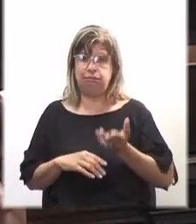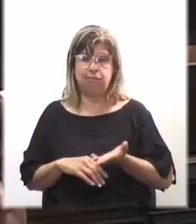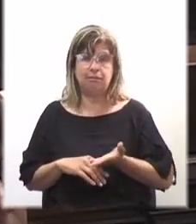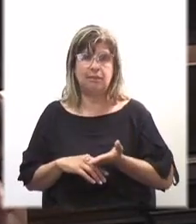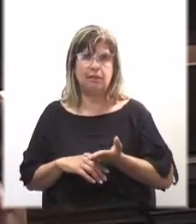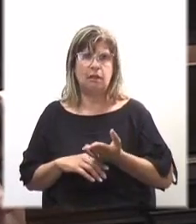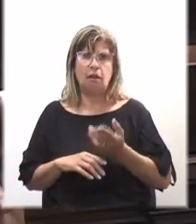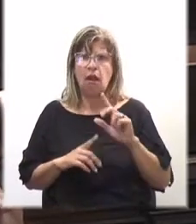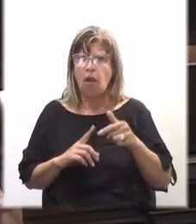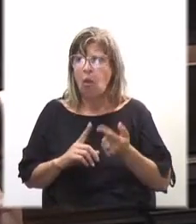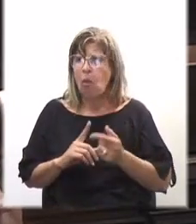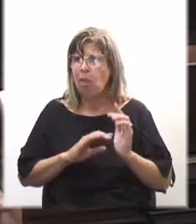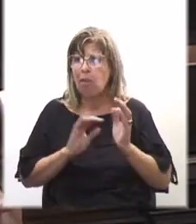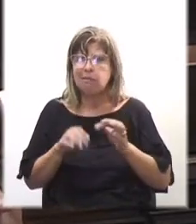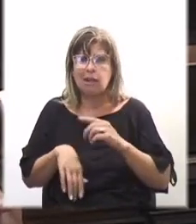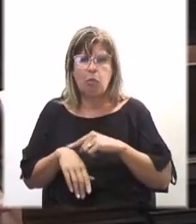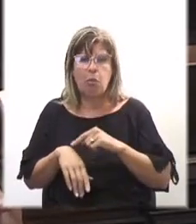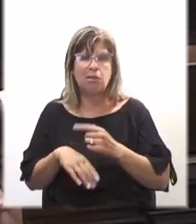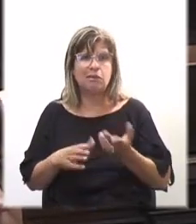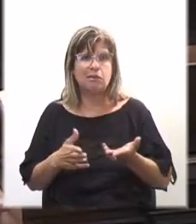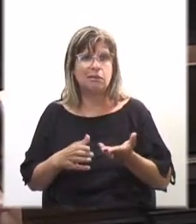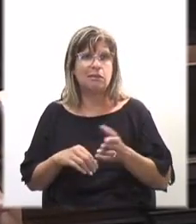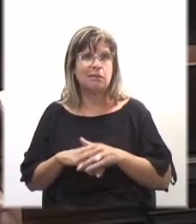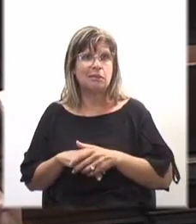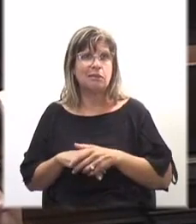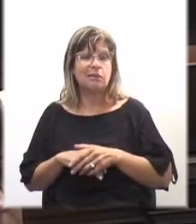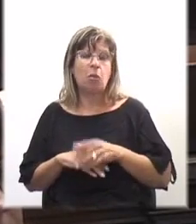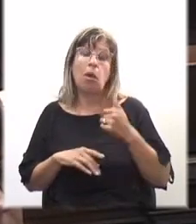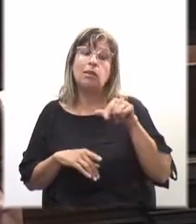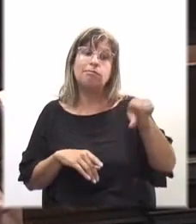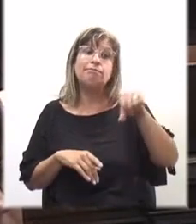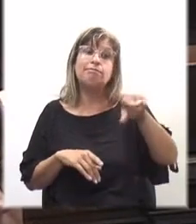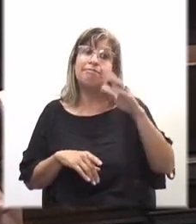¿Cuándo llegará ese momento? Bueno, ellos lo sabrán.